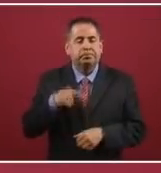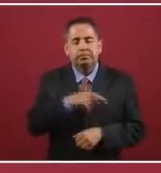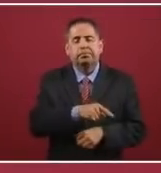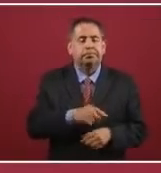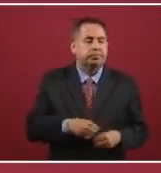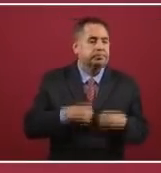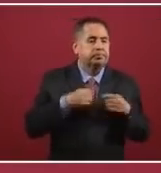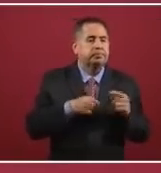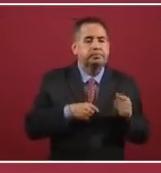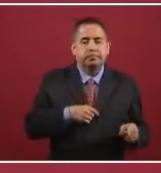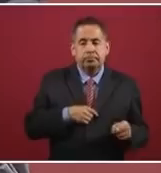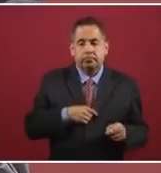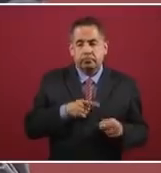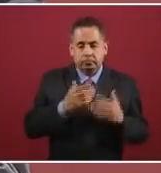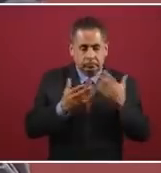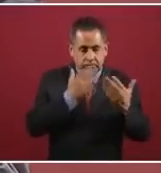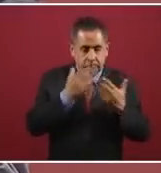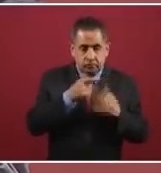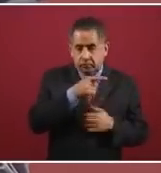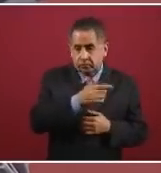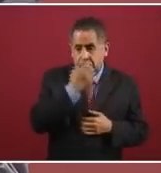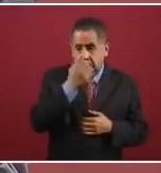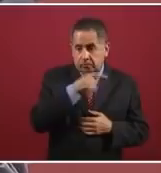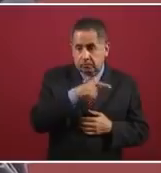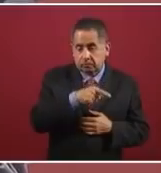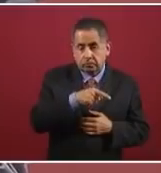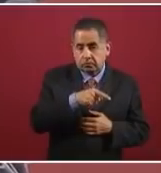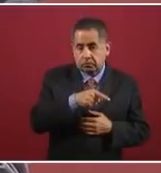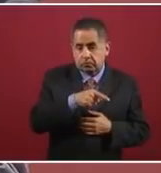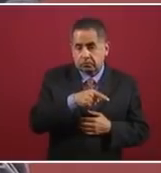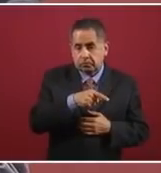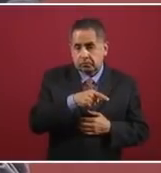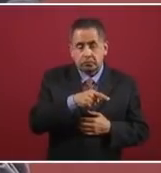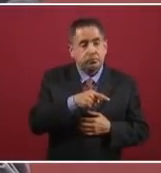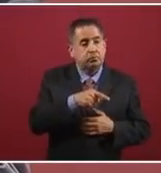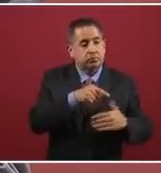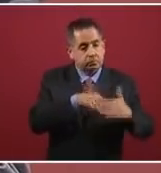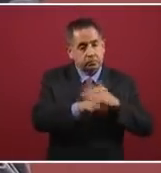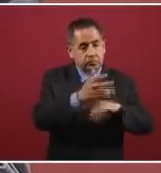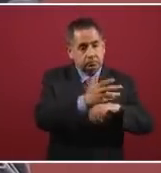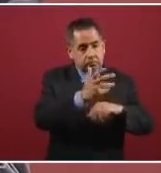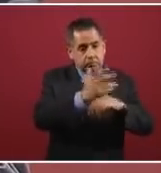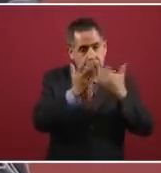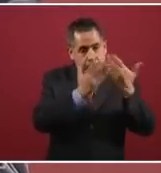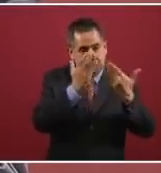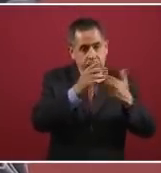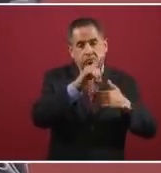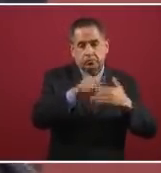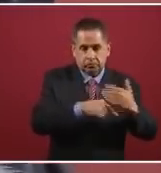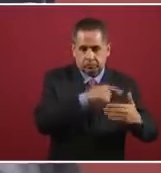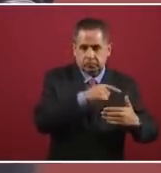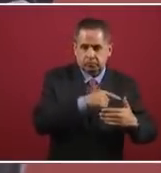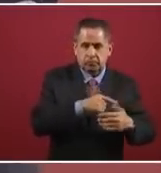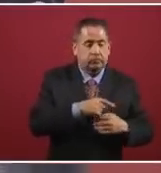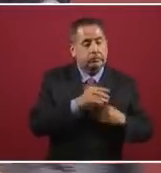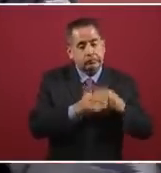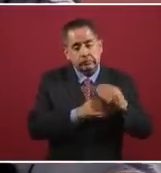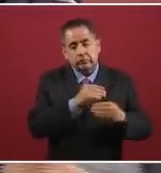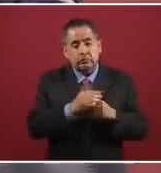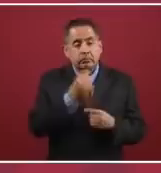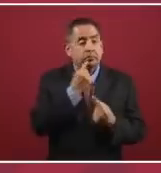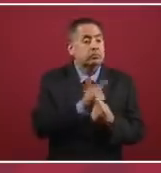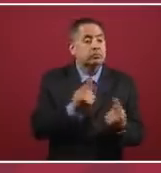y estudiaba en una escuela del lado estadounidense, y el pleito de los